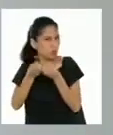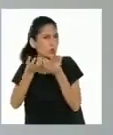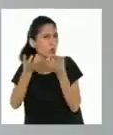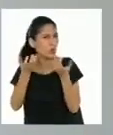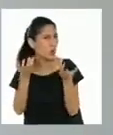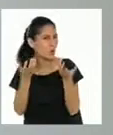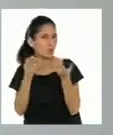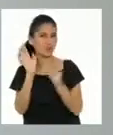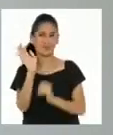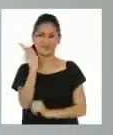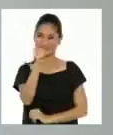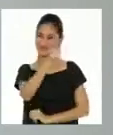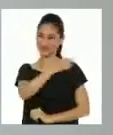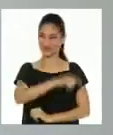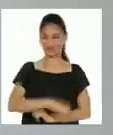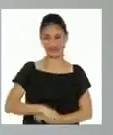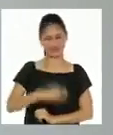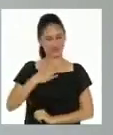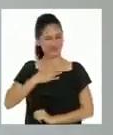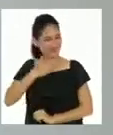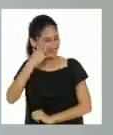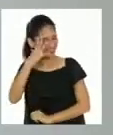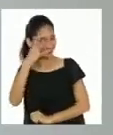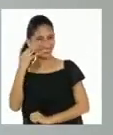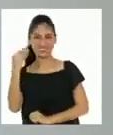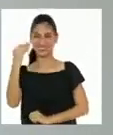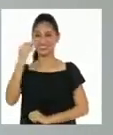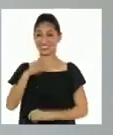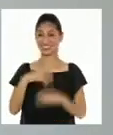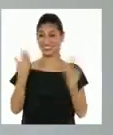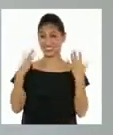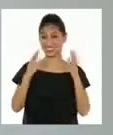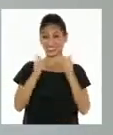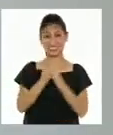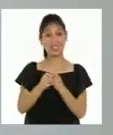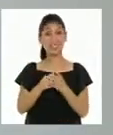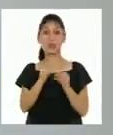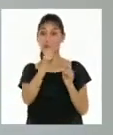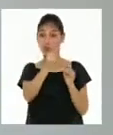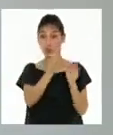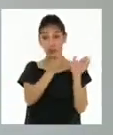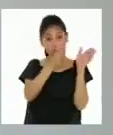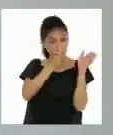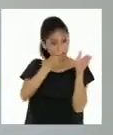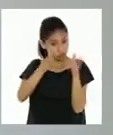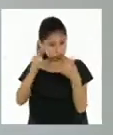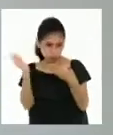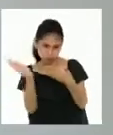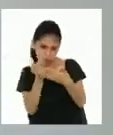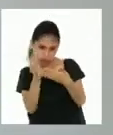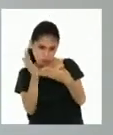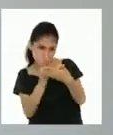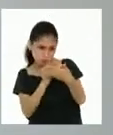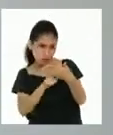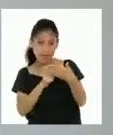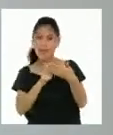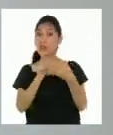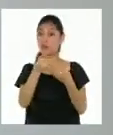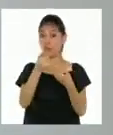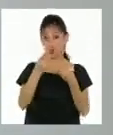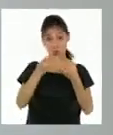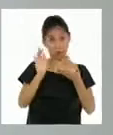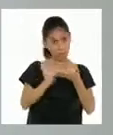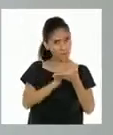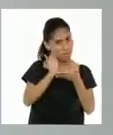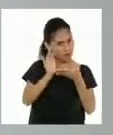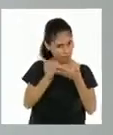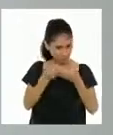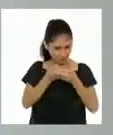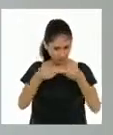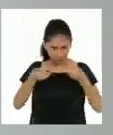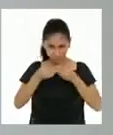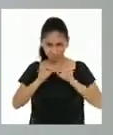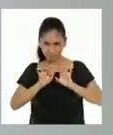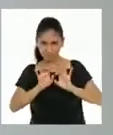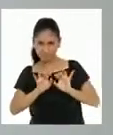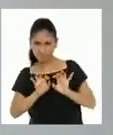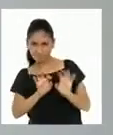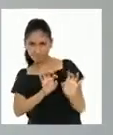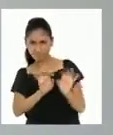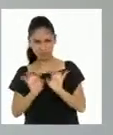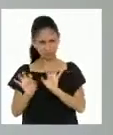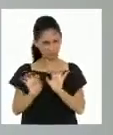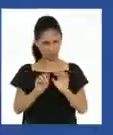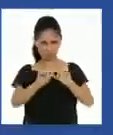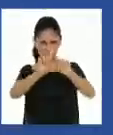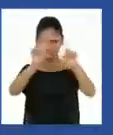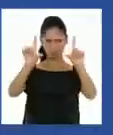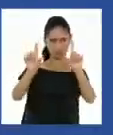en eso yo soy experto. La preparación de un cuestionario supone diseñar el documento en los que se registran los datos del tema a